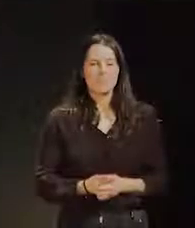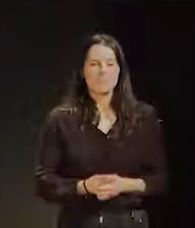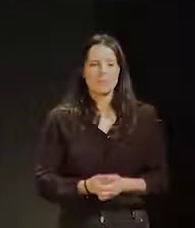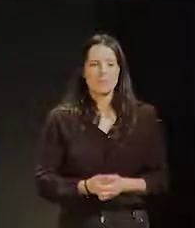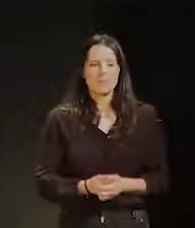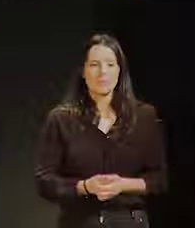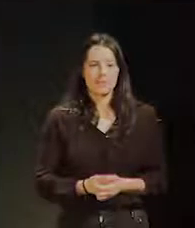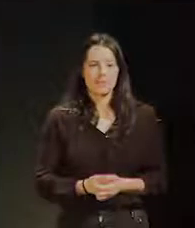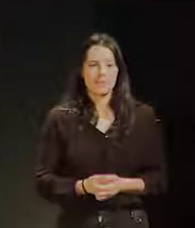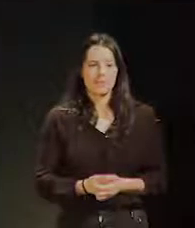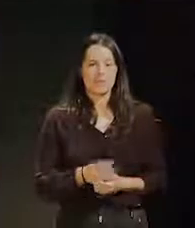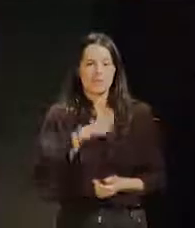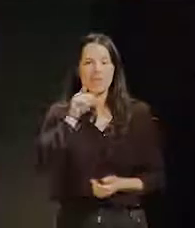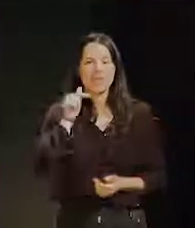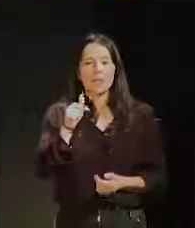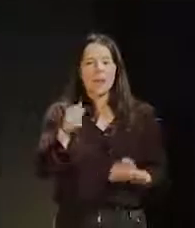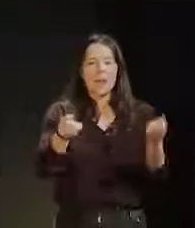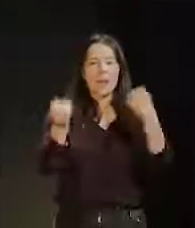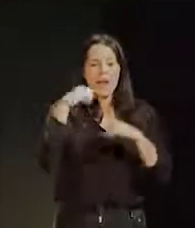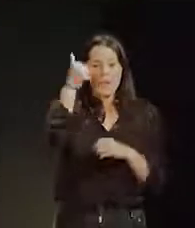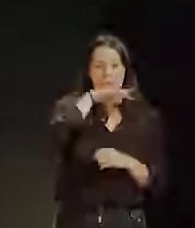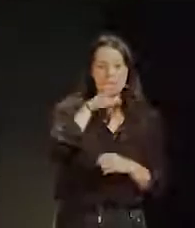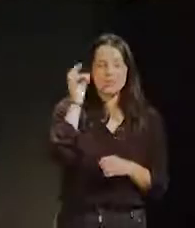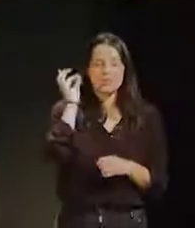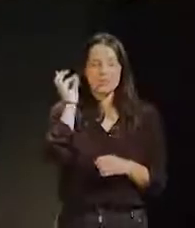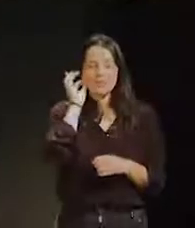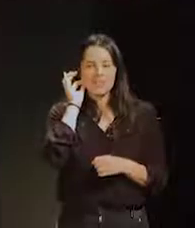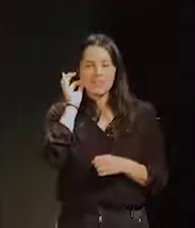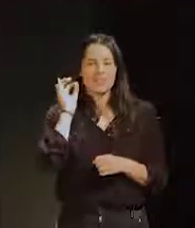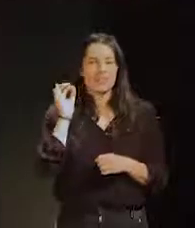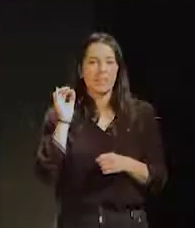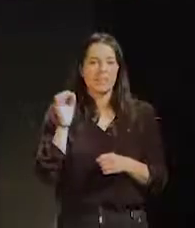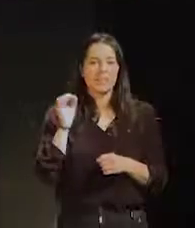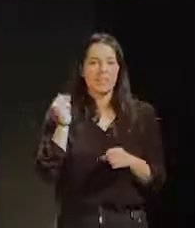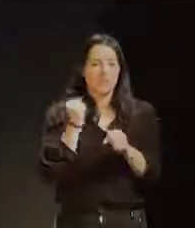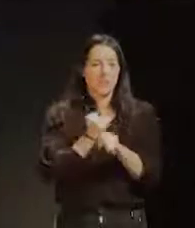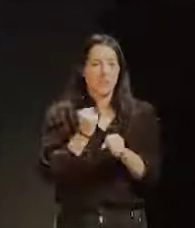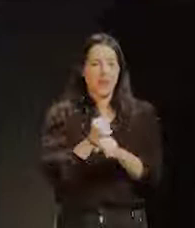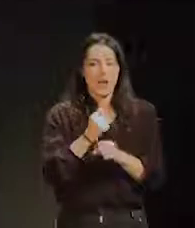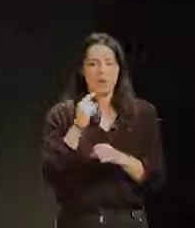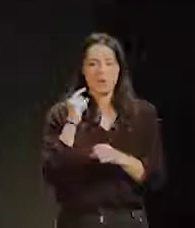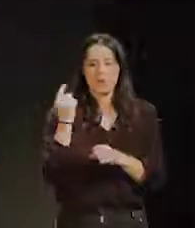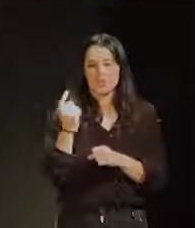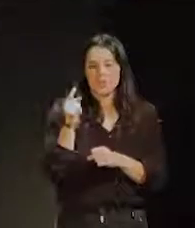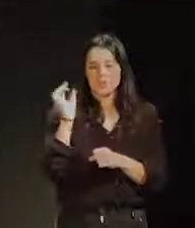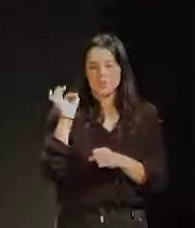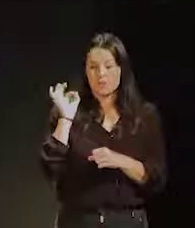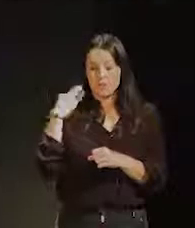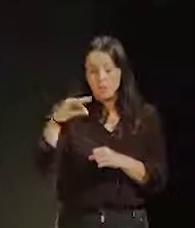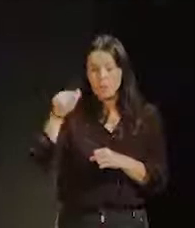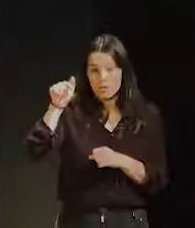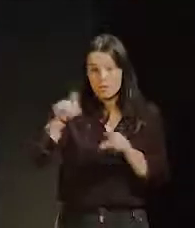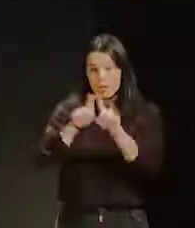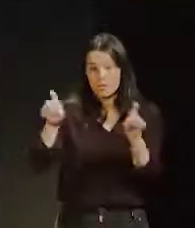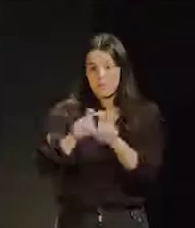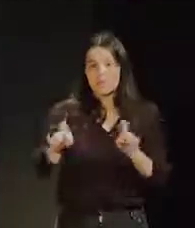Y por eso están actores y actrices en compañía, como que trabajan solo en esta compañía por toda la vida, esto sí,